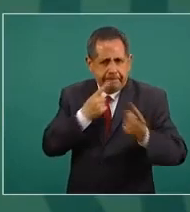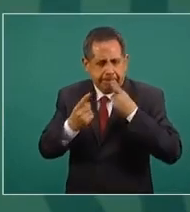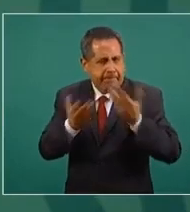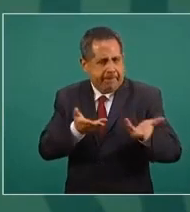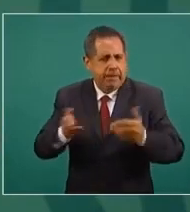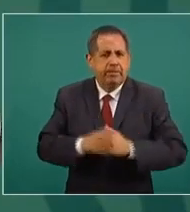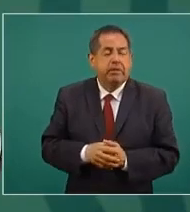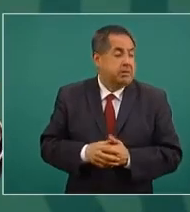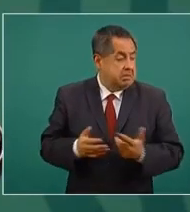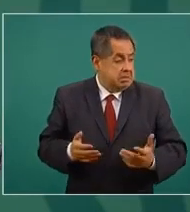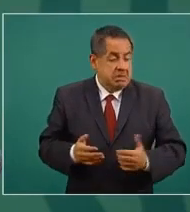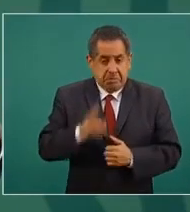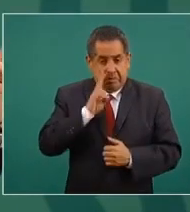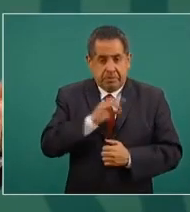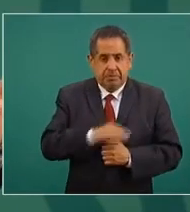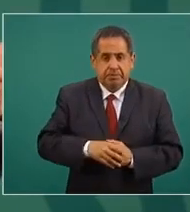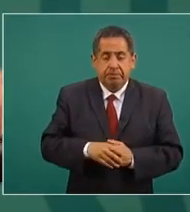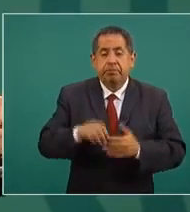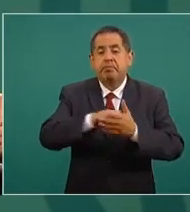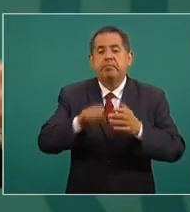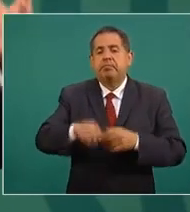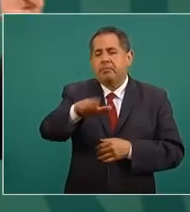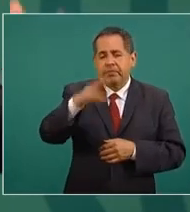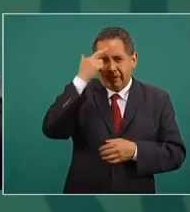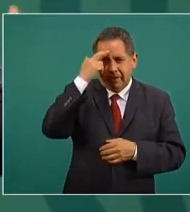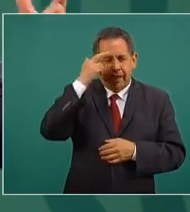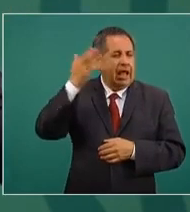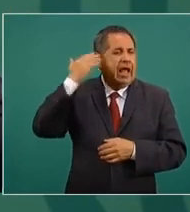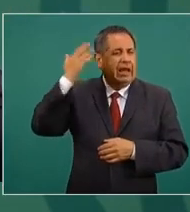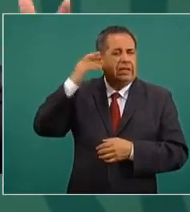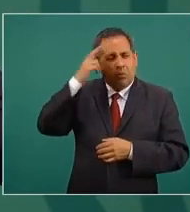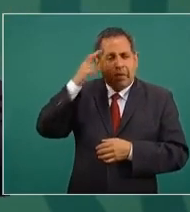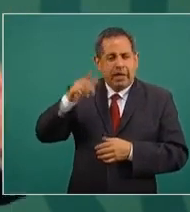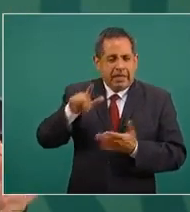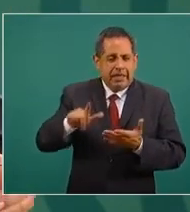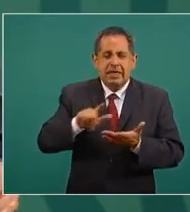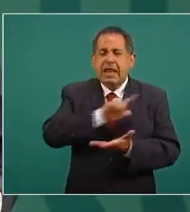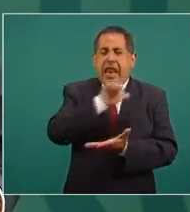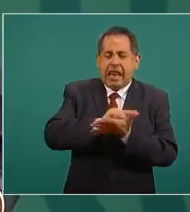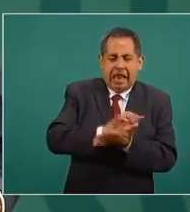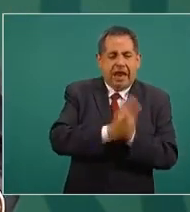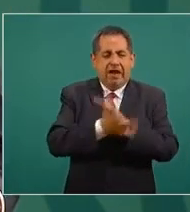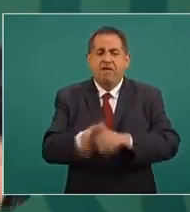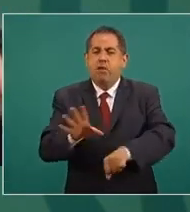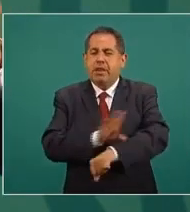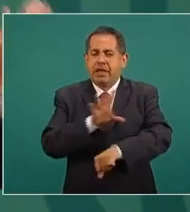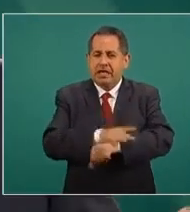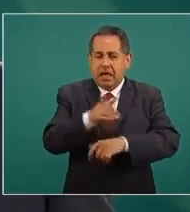Si les hablo de los organismos que crearon con la llamada reforma energética,